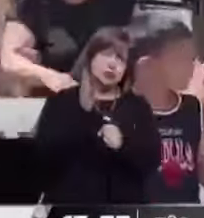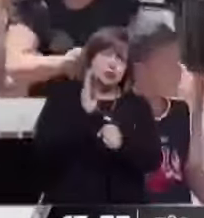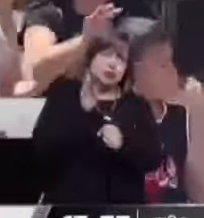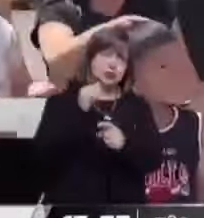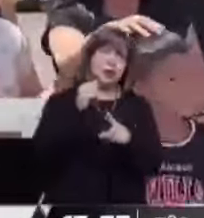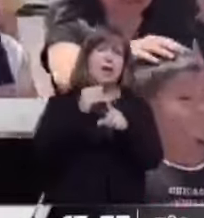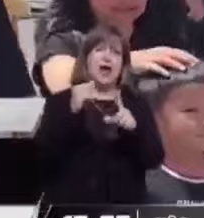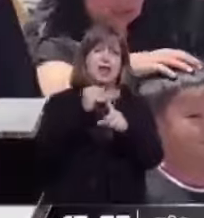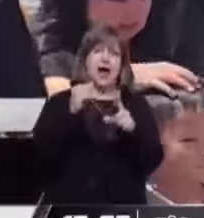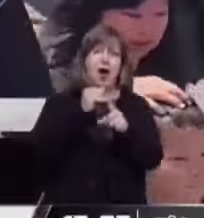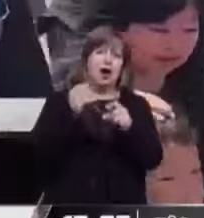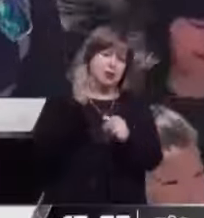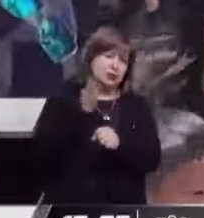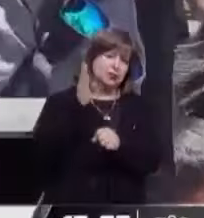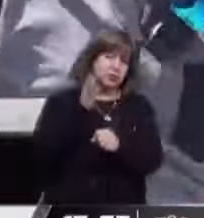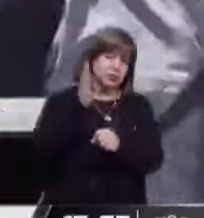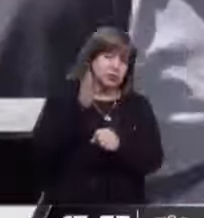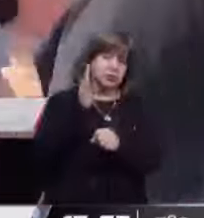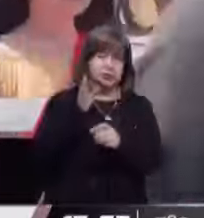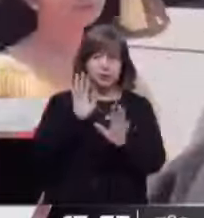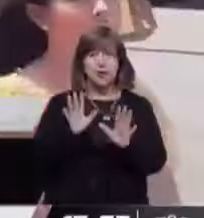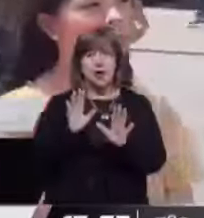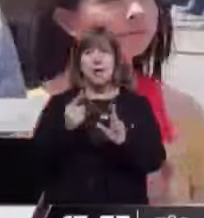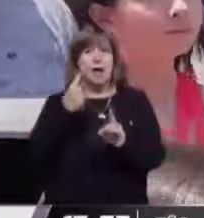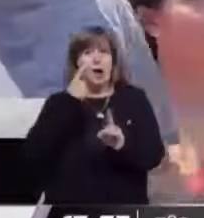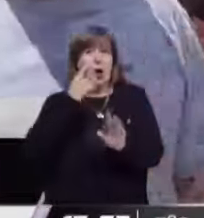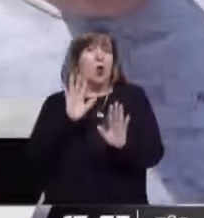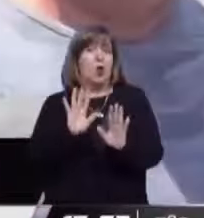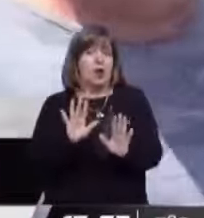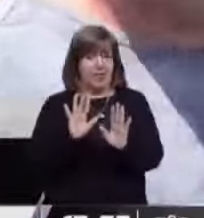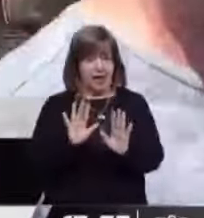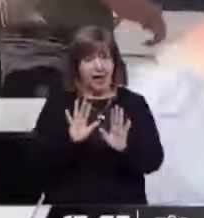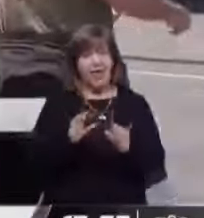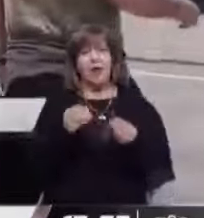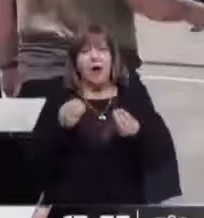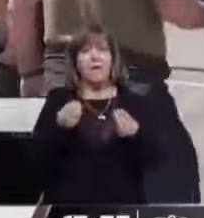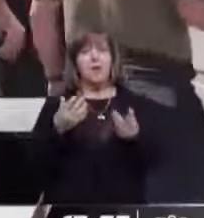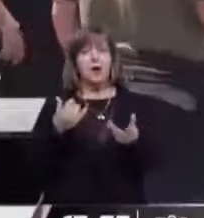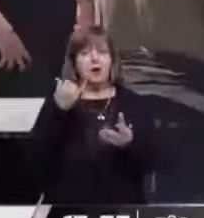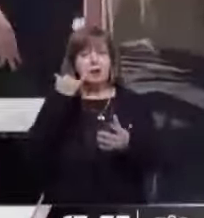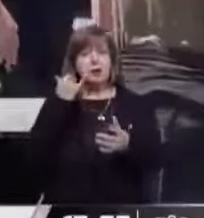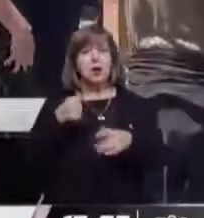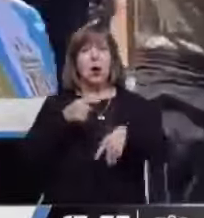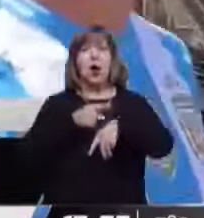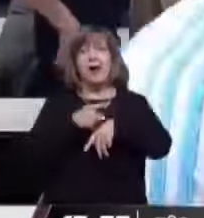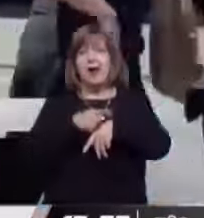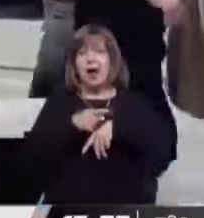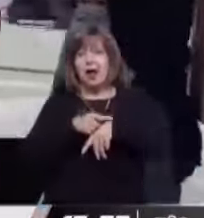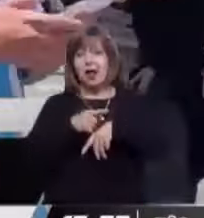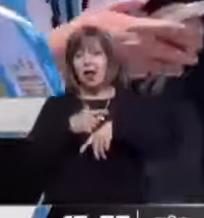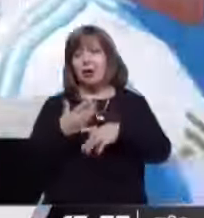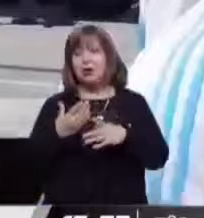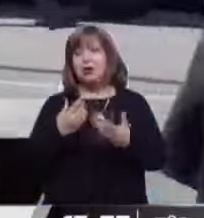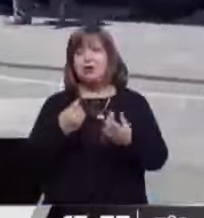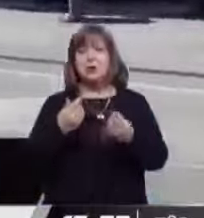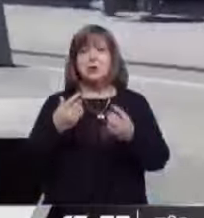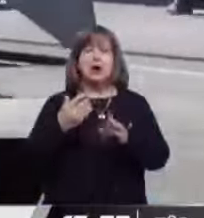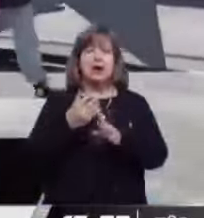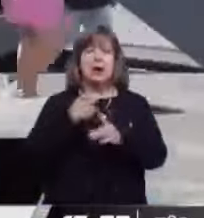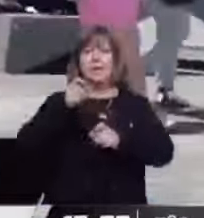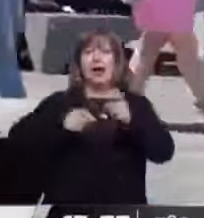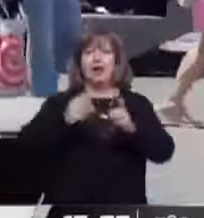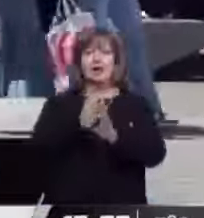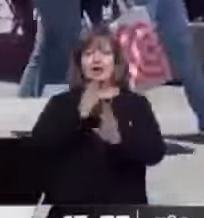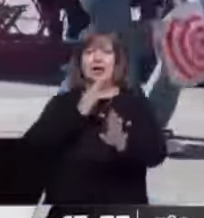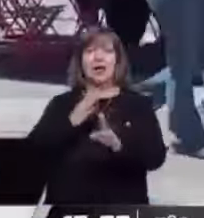Realmente un viaje, pone que hay que tomar precauciones porque también vamos a estar en hora pico, porque la gente va a ir antes, el argentino